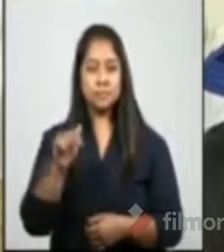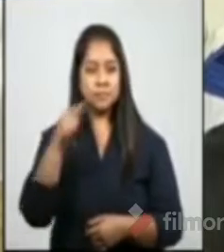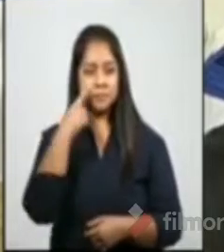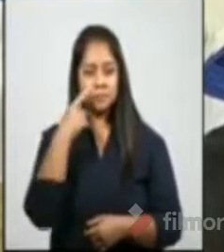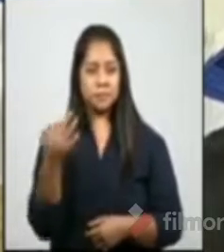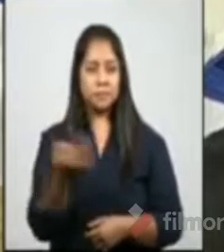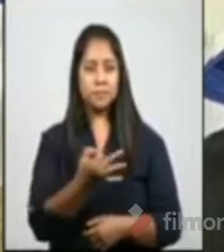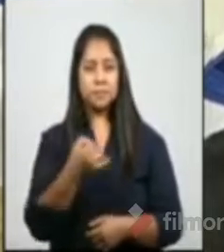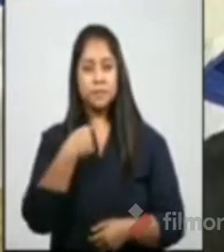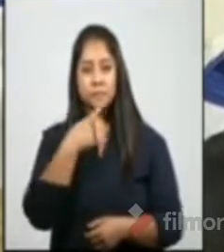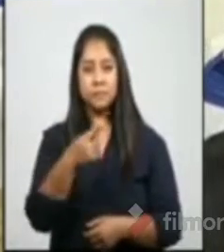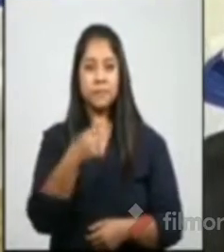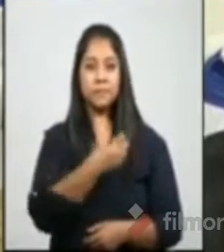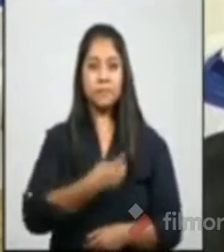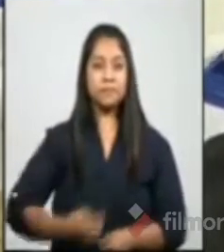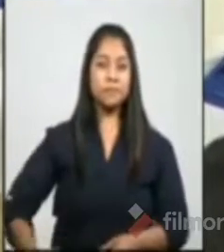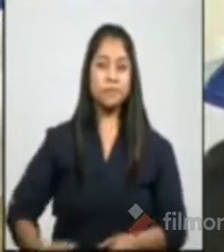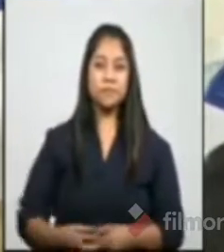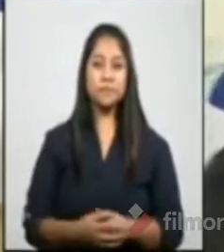Excelentísimo señor presidente,